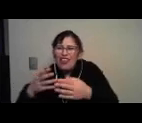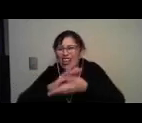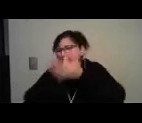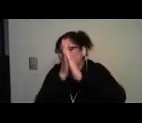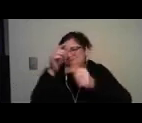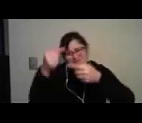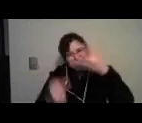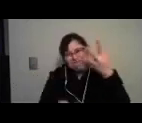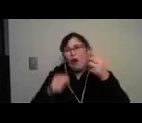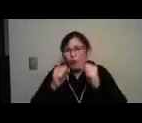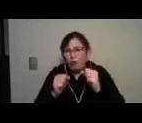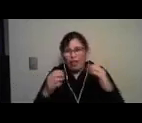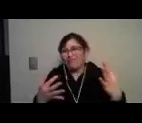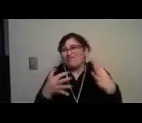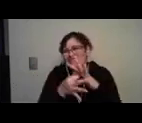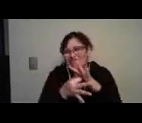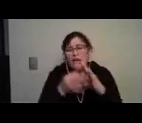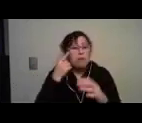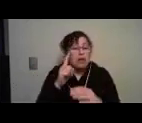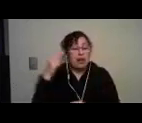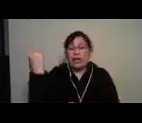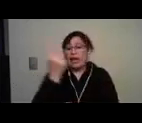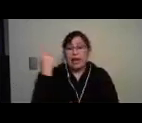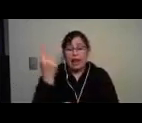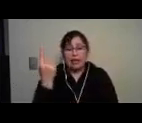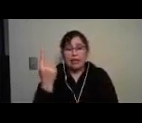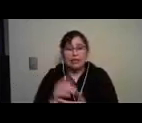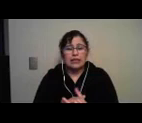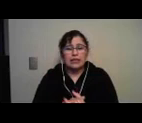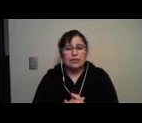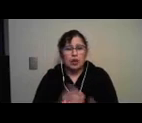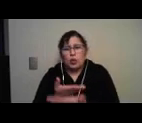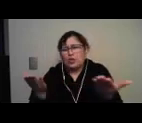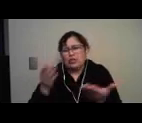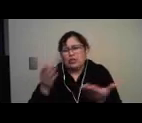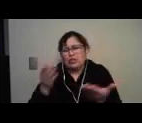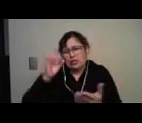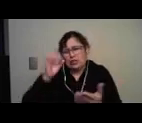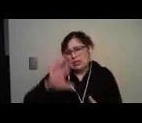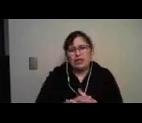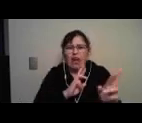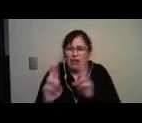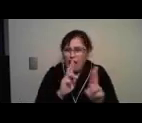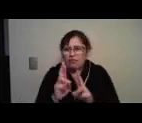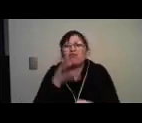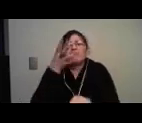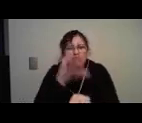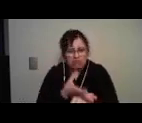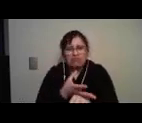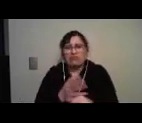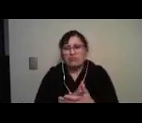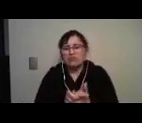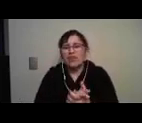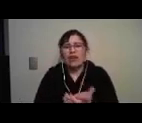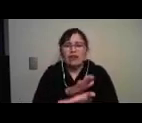para muchas cosas, pero en general para nadie es desconocida la relación que ya se establece actualmente